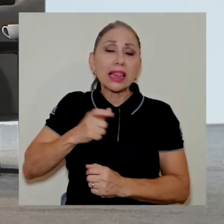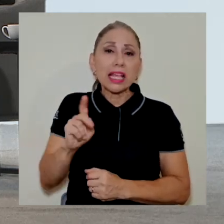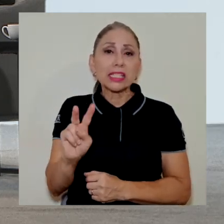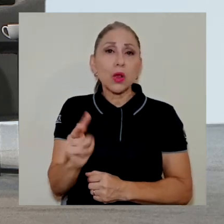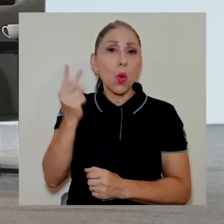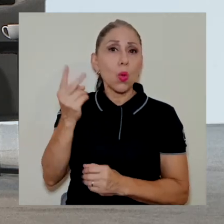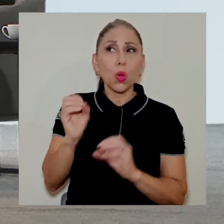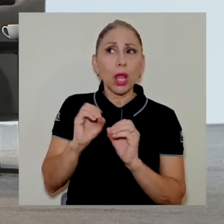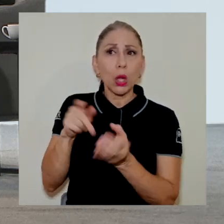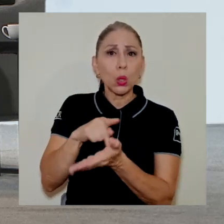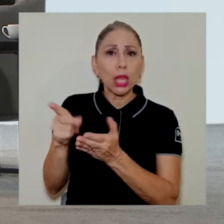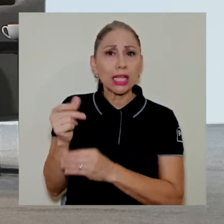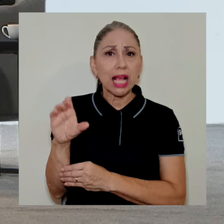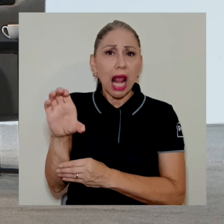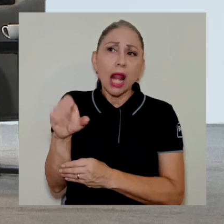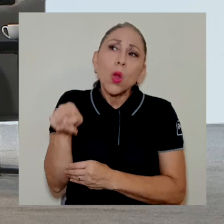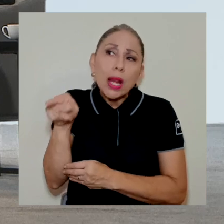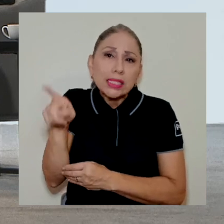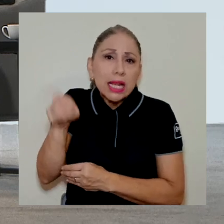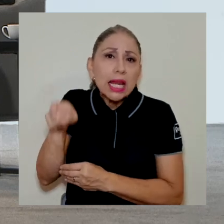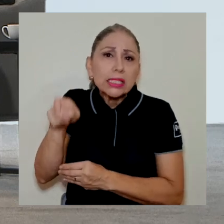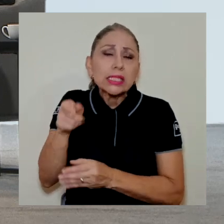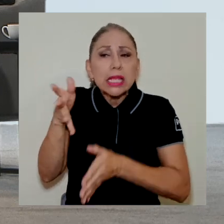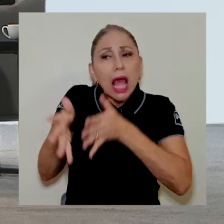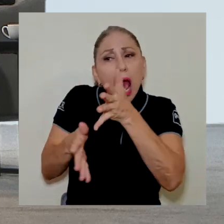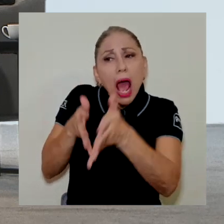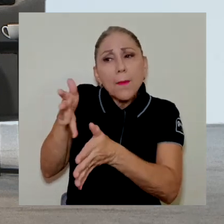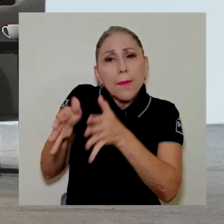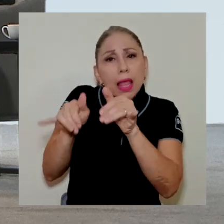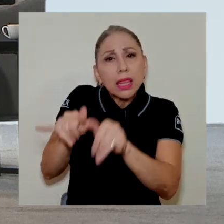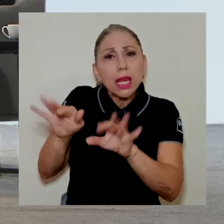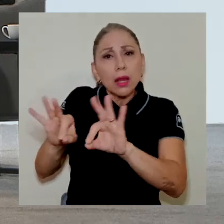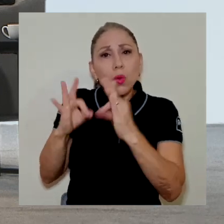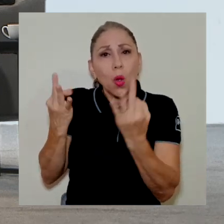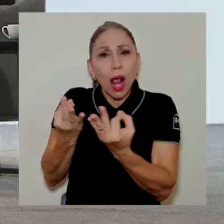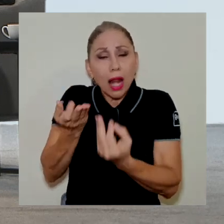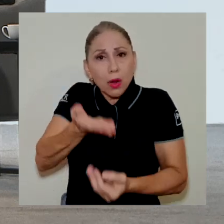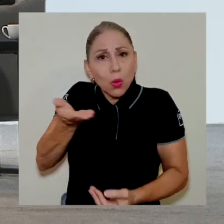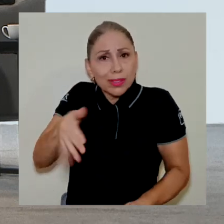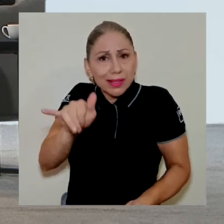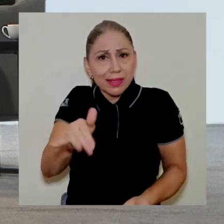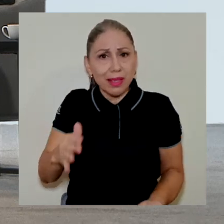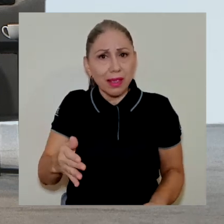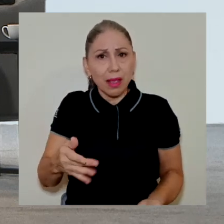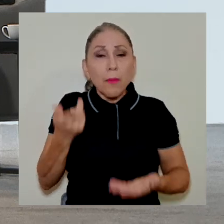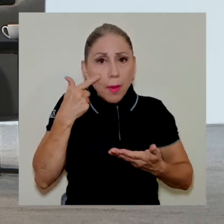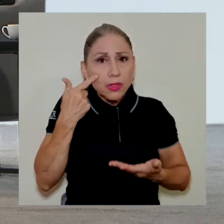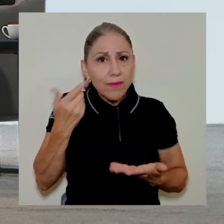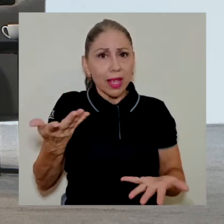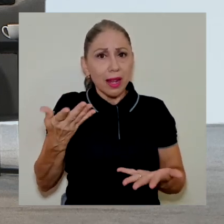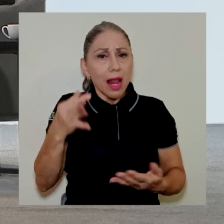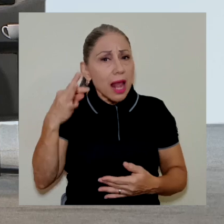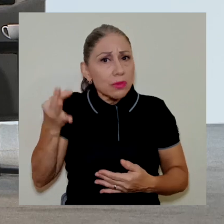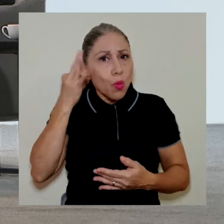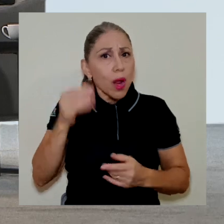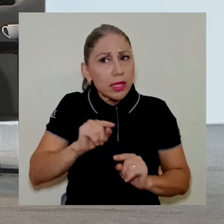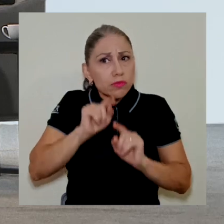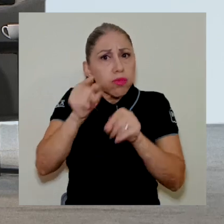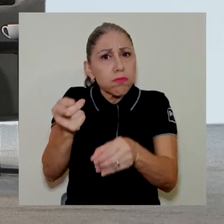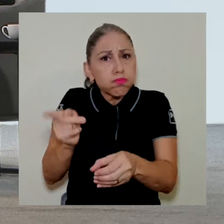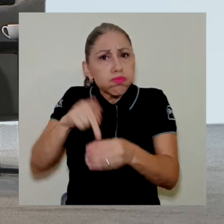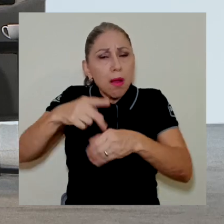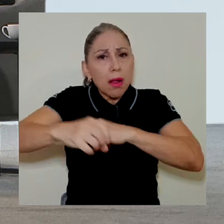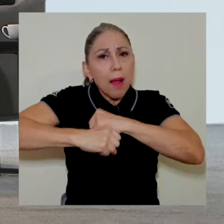tenía salario era el que necesitaba, ¿verdad?, mantener un hogar, cosas por el estilo, que bueno, vamos a ver, las mujeres estuvieron en campaña y